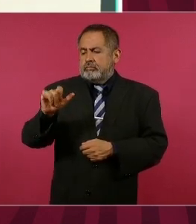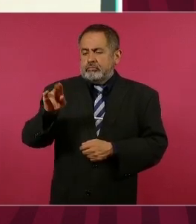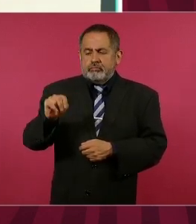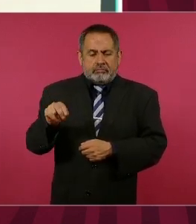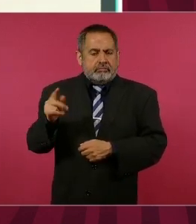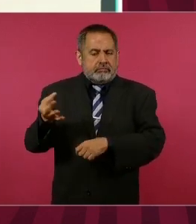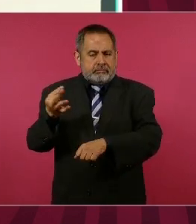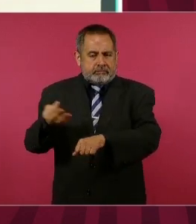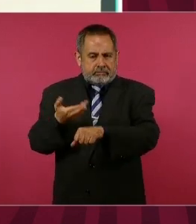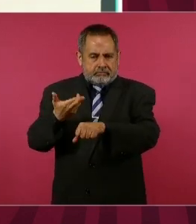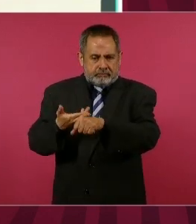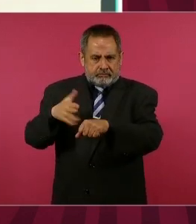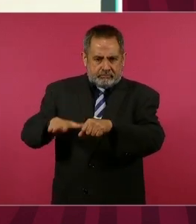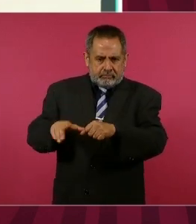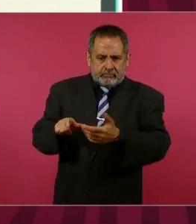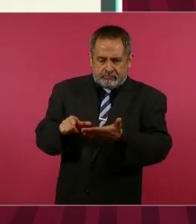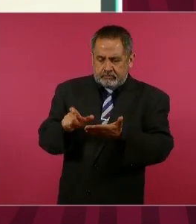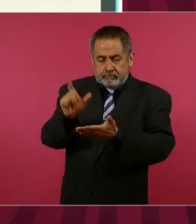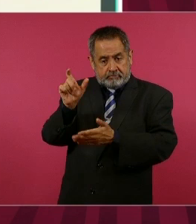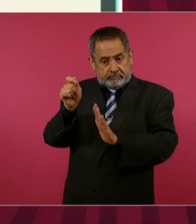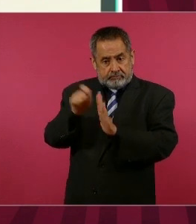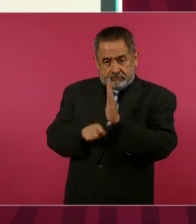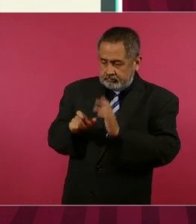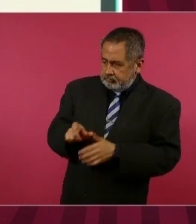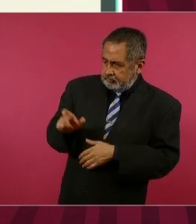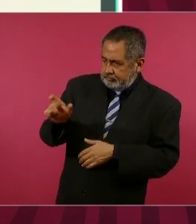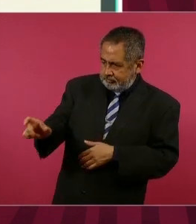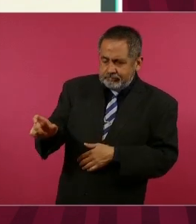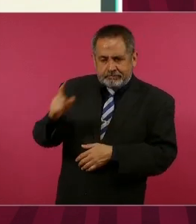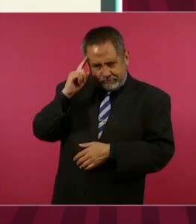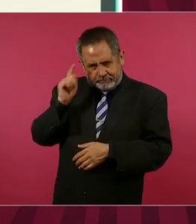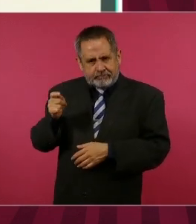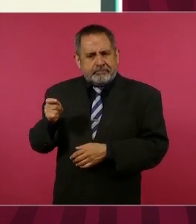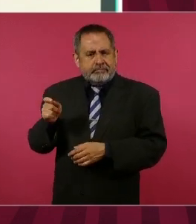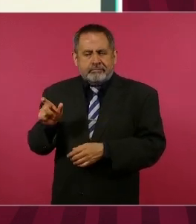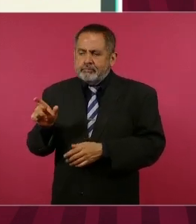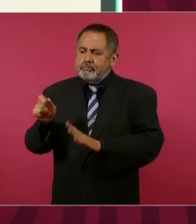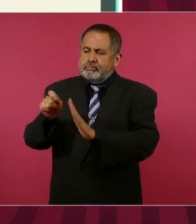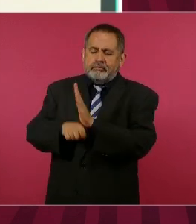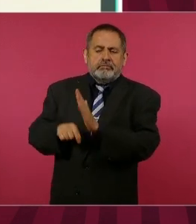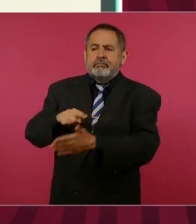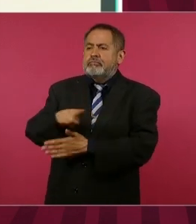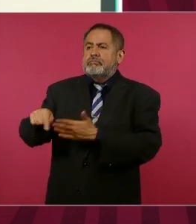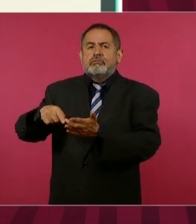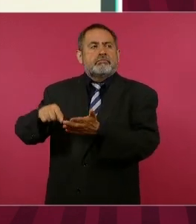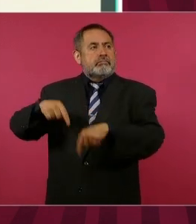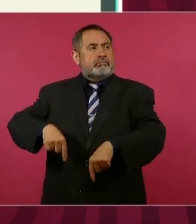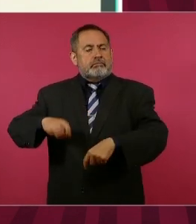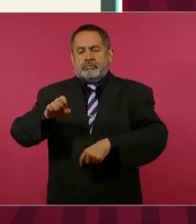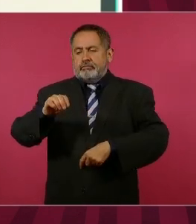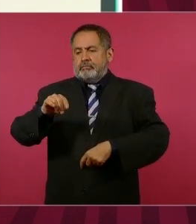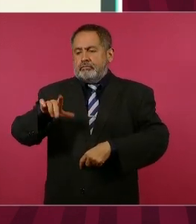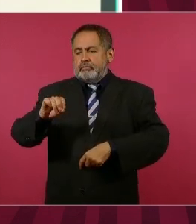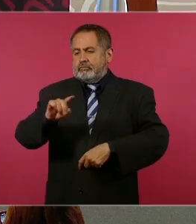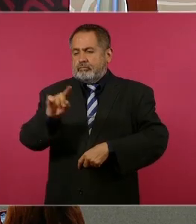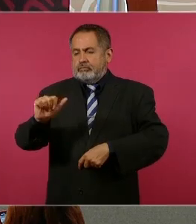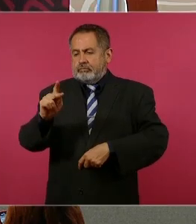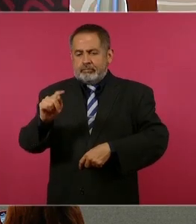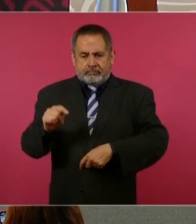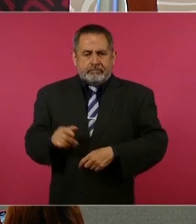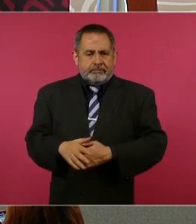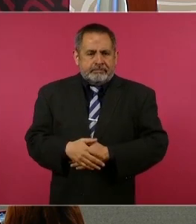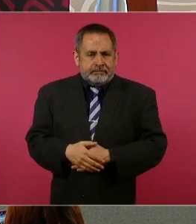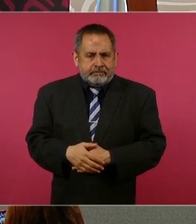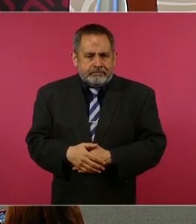la tesorera del Comité de Salud del Bienestar de la Clínica es Nuestra del Centro de Salud de Emiliano Zapata. Se